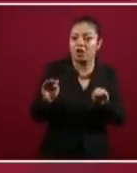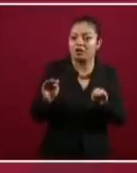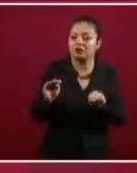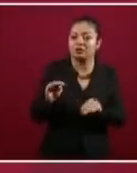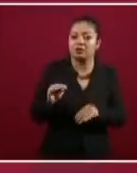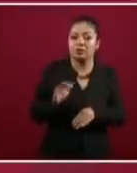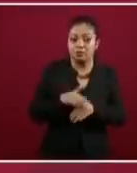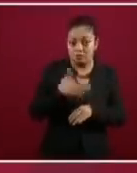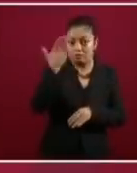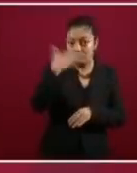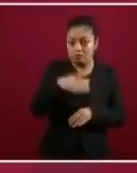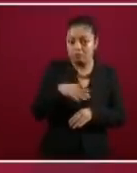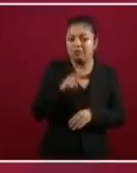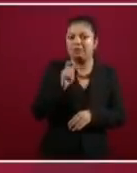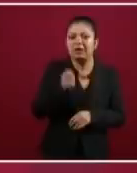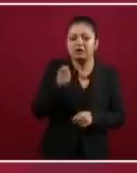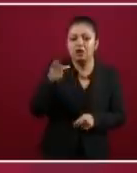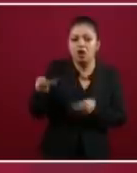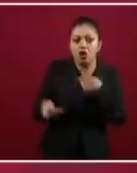que se sepa,